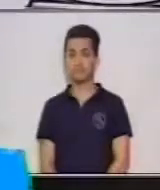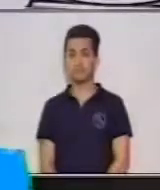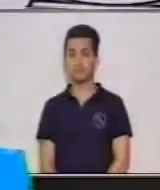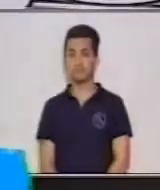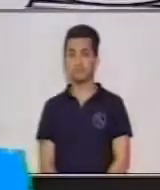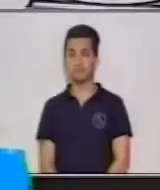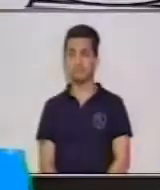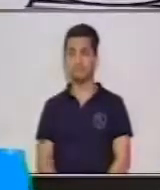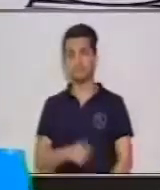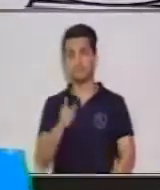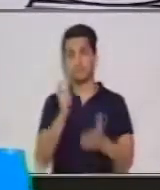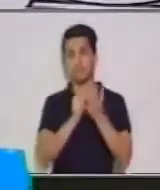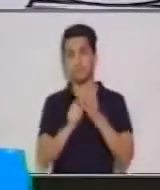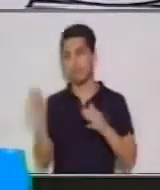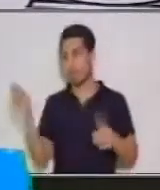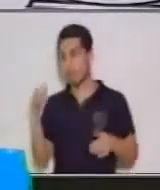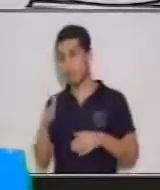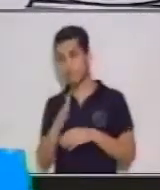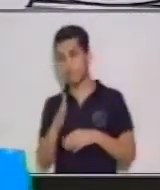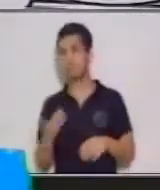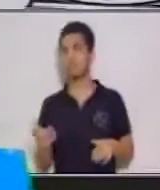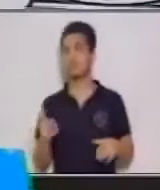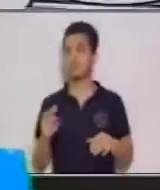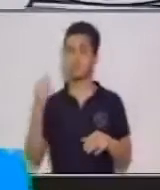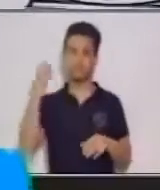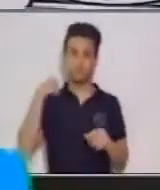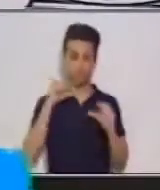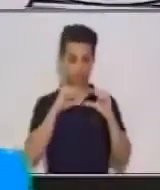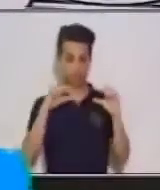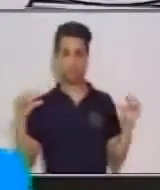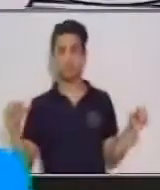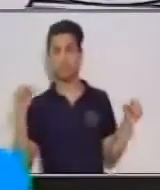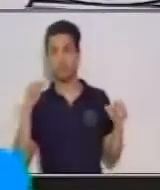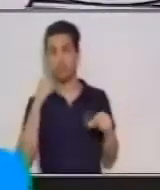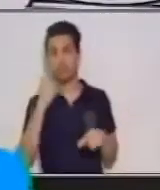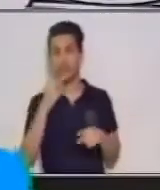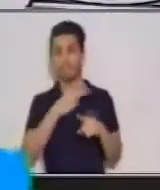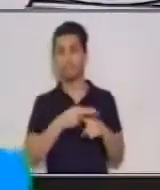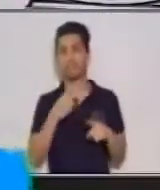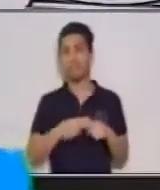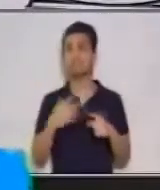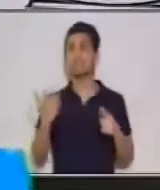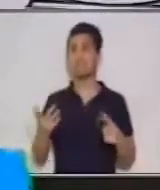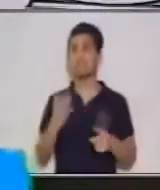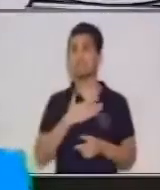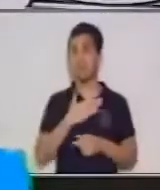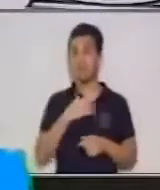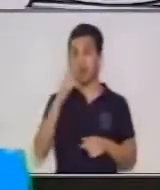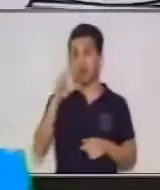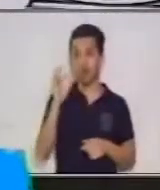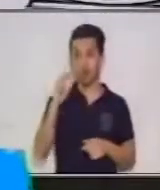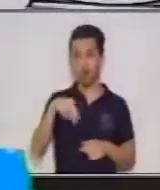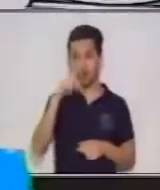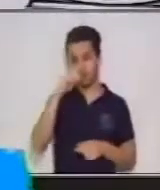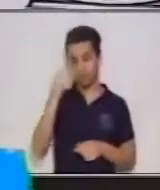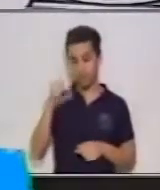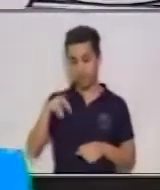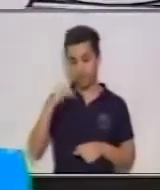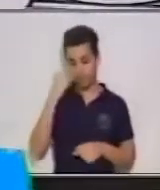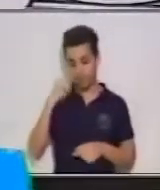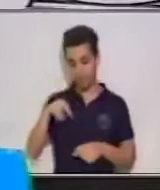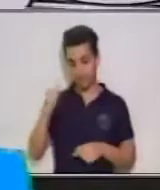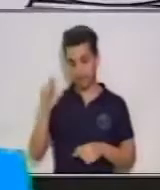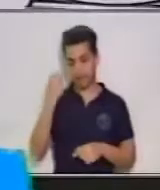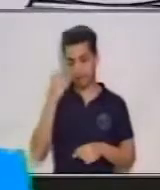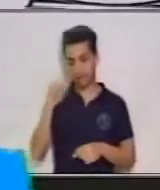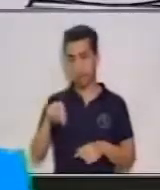Dibuja el pez, dibujas la columna y en esta área colocas la frase contaminación ambiental, que es el título de nuestra historia. Según lo que